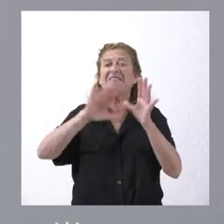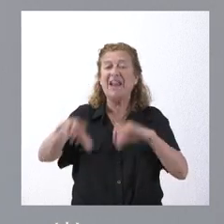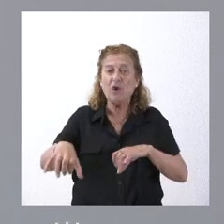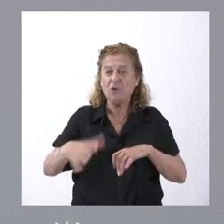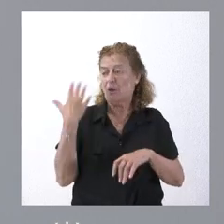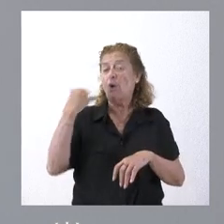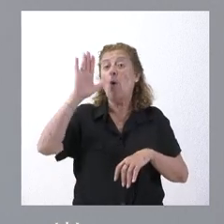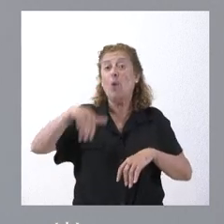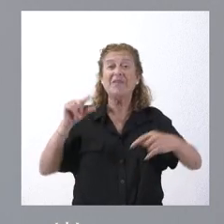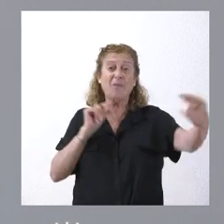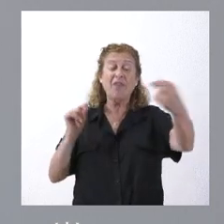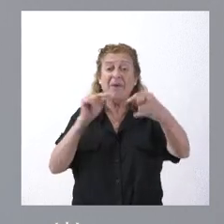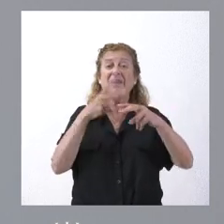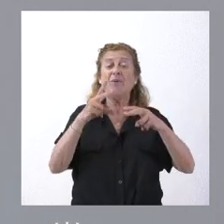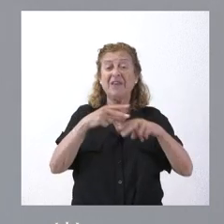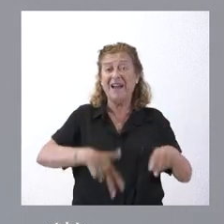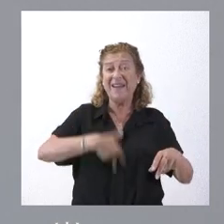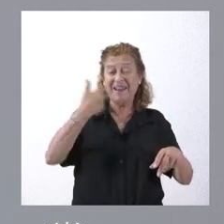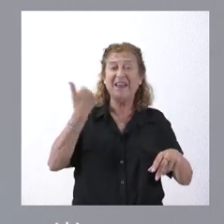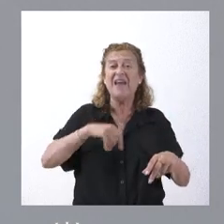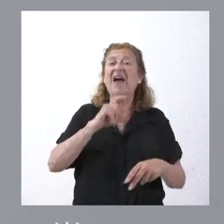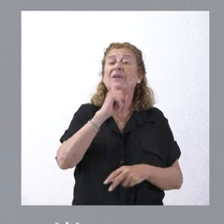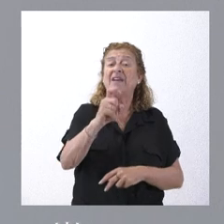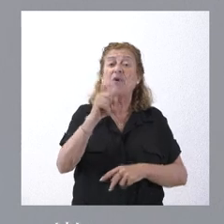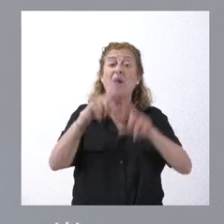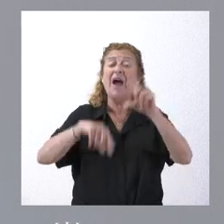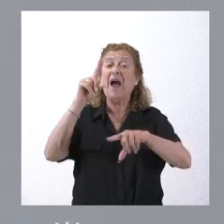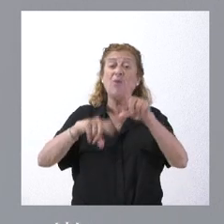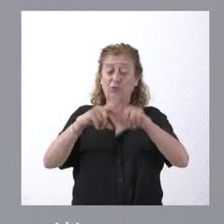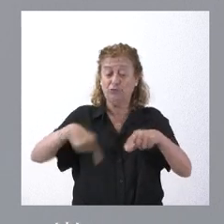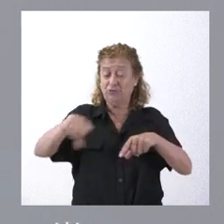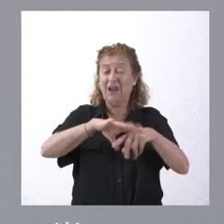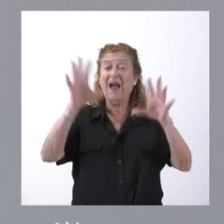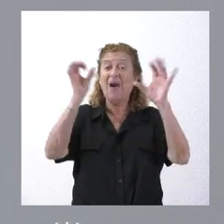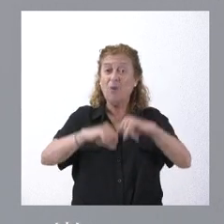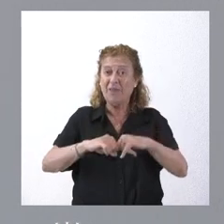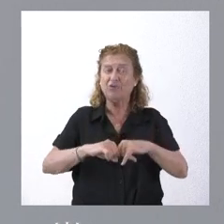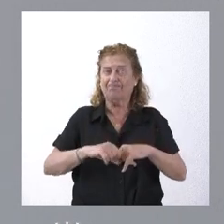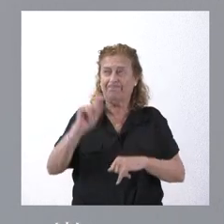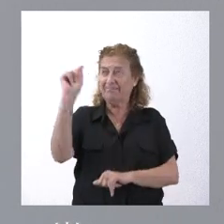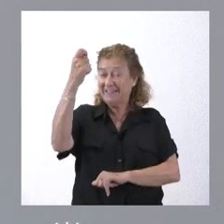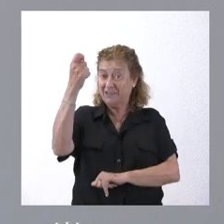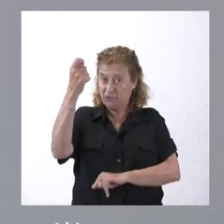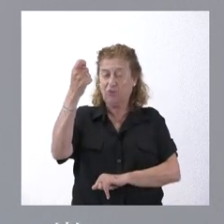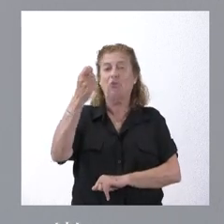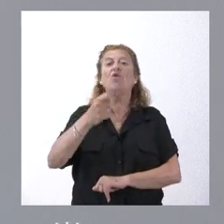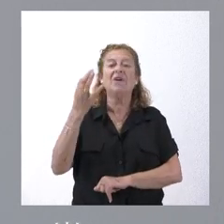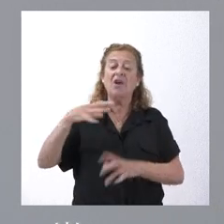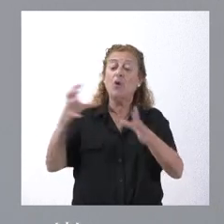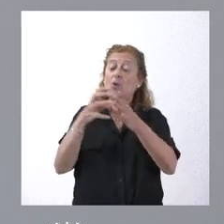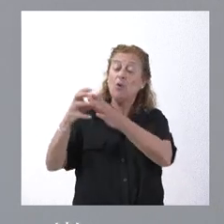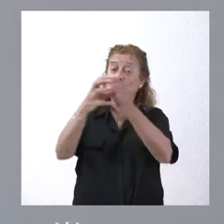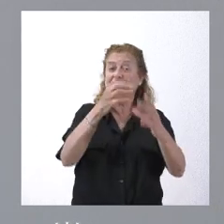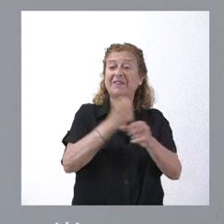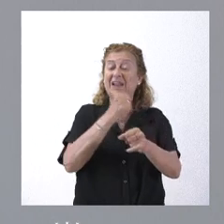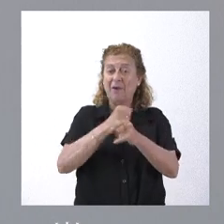el último debate de política general, ya anunciaba que algunos de estos acuerdos habían concluido con éxito, que los grupos de trabajo habían